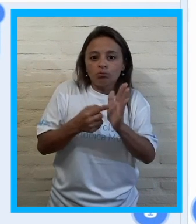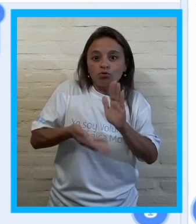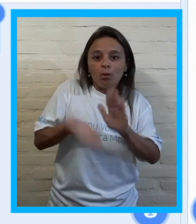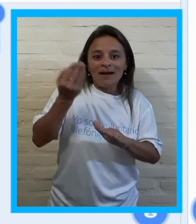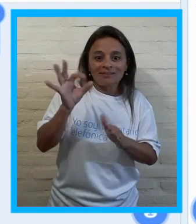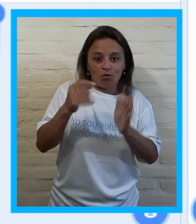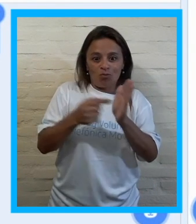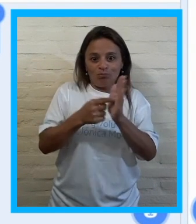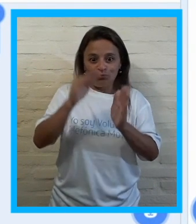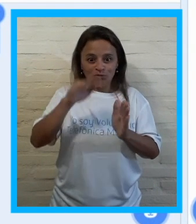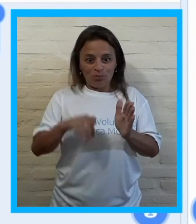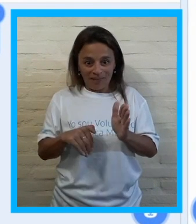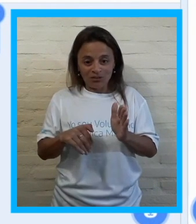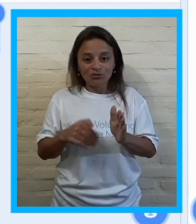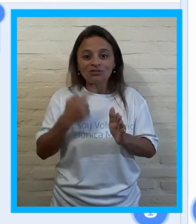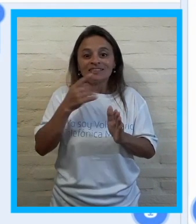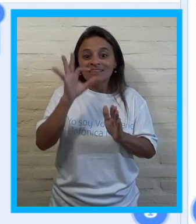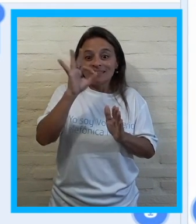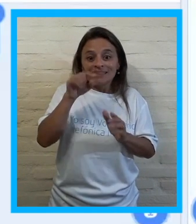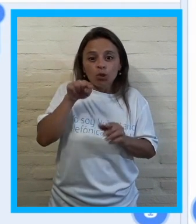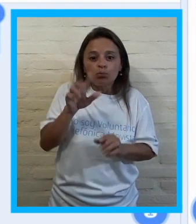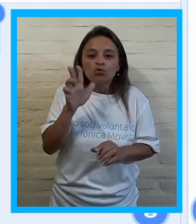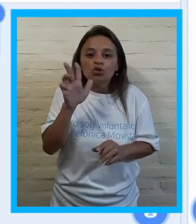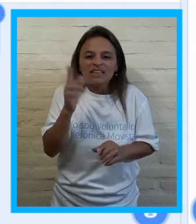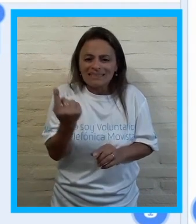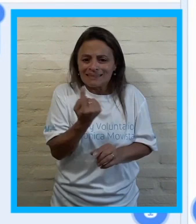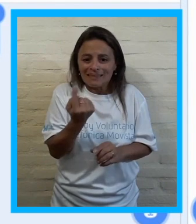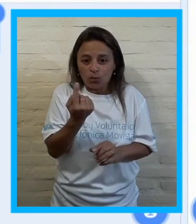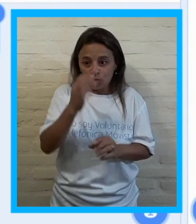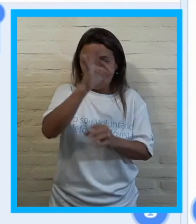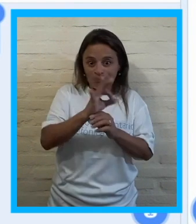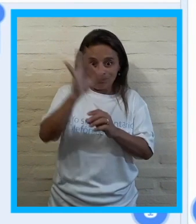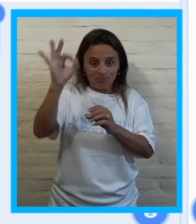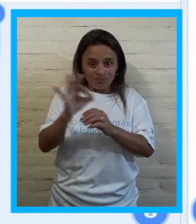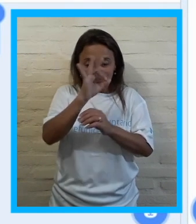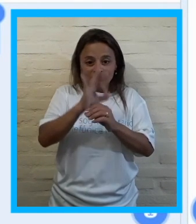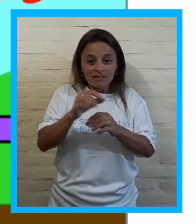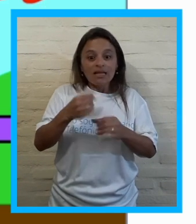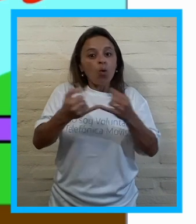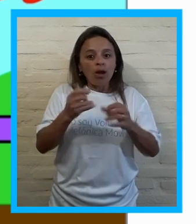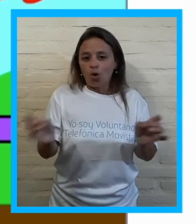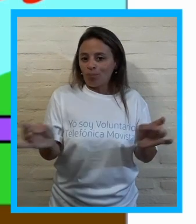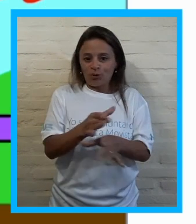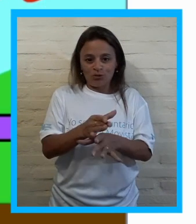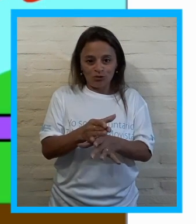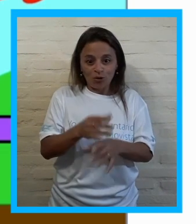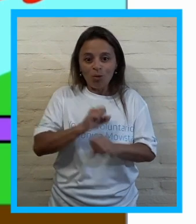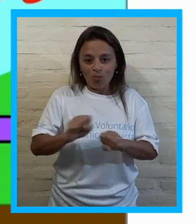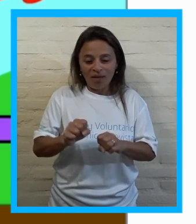se corrige con un pequeño truco también de esperar 0,3 segundos. Y ahora sí, el juego quedó